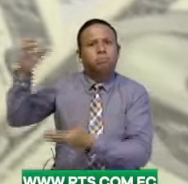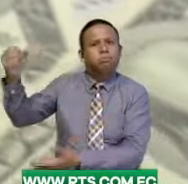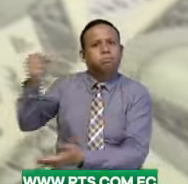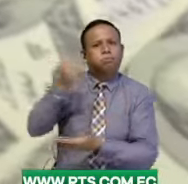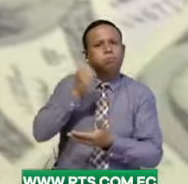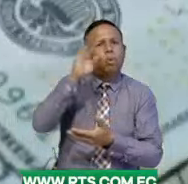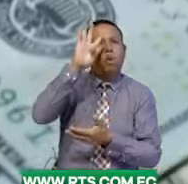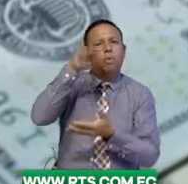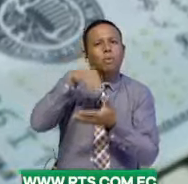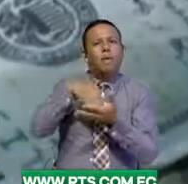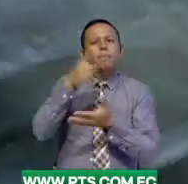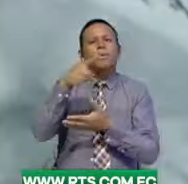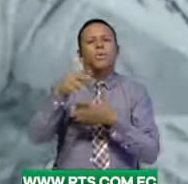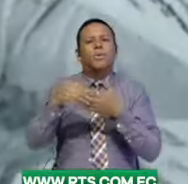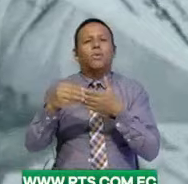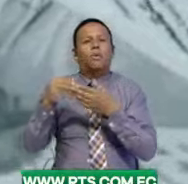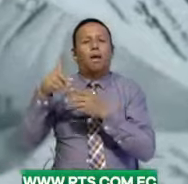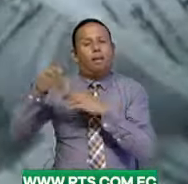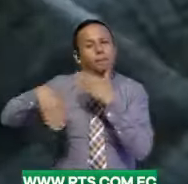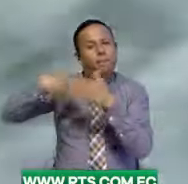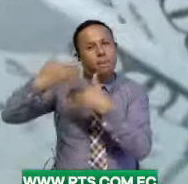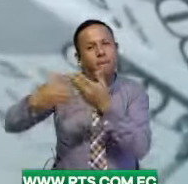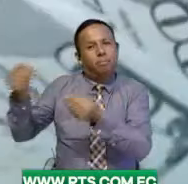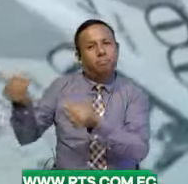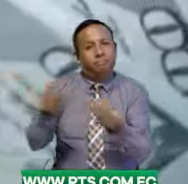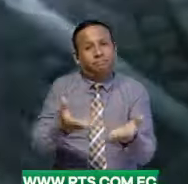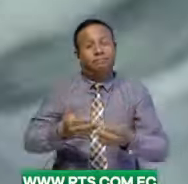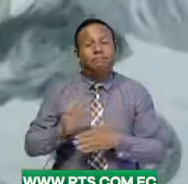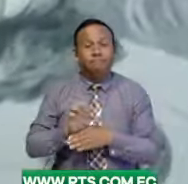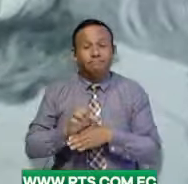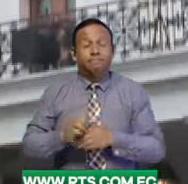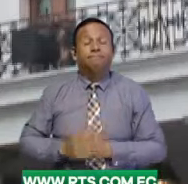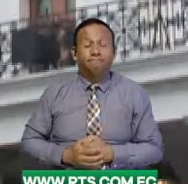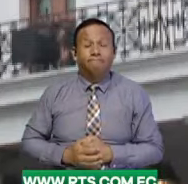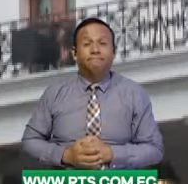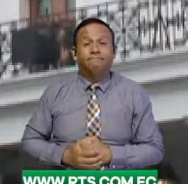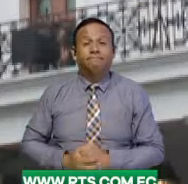4.000 millones de dólares en los próximos meses, informó José Mendieta.